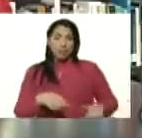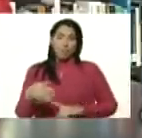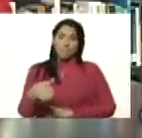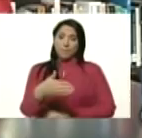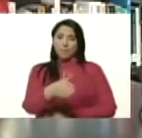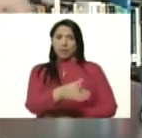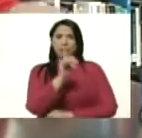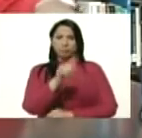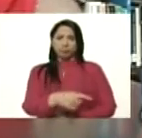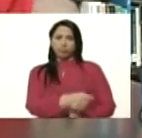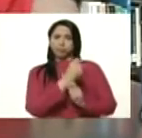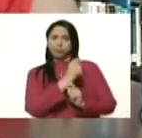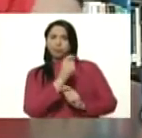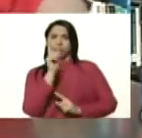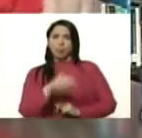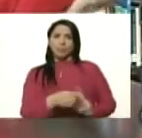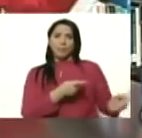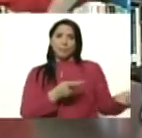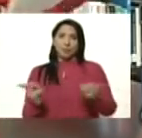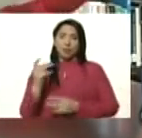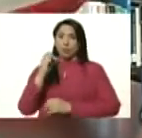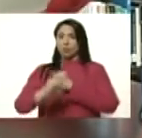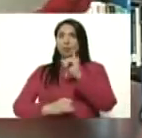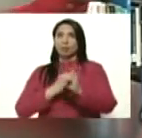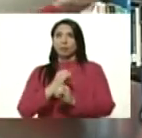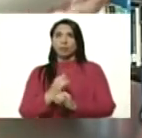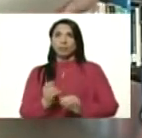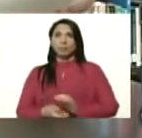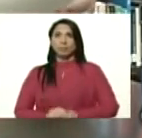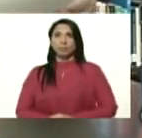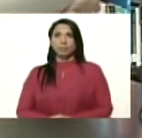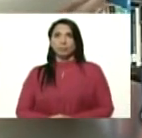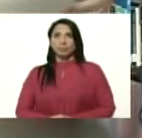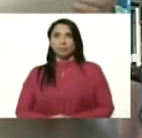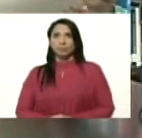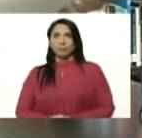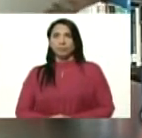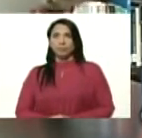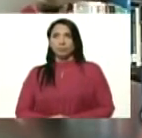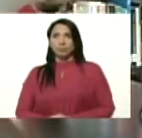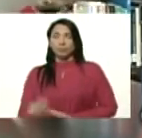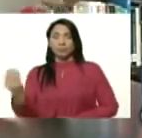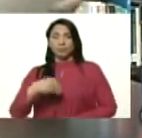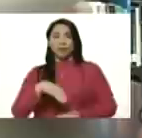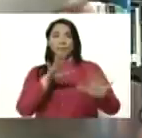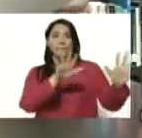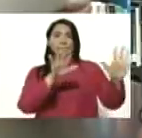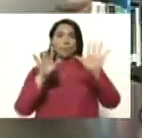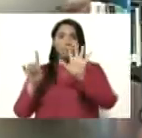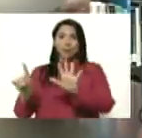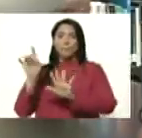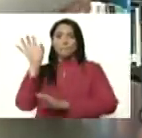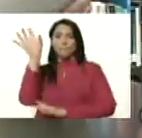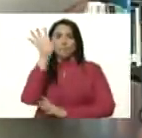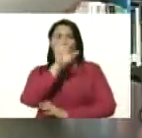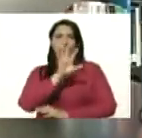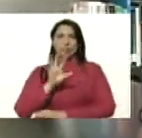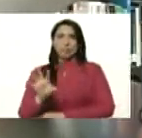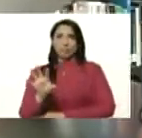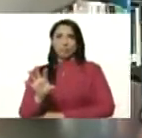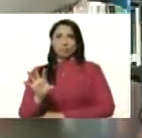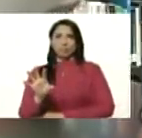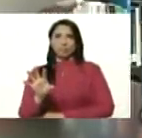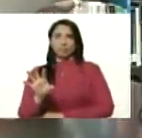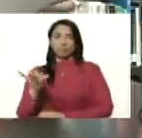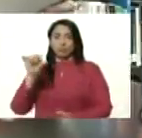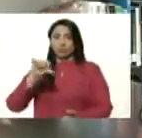y a los invitados internacionales de más de 16 países,